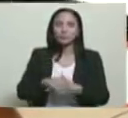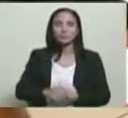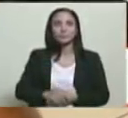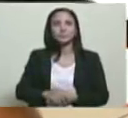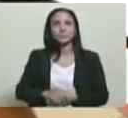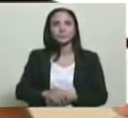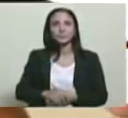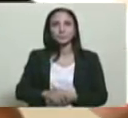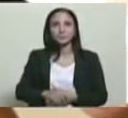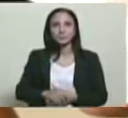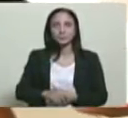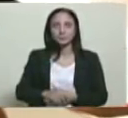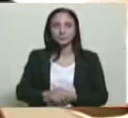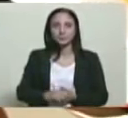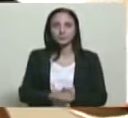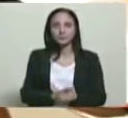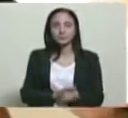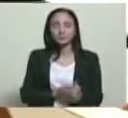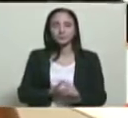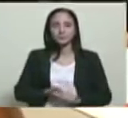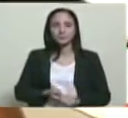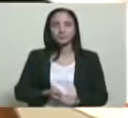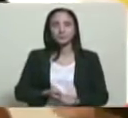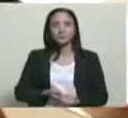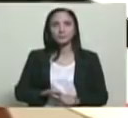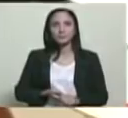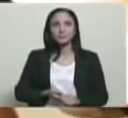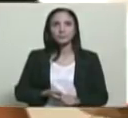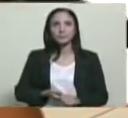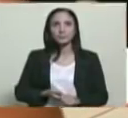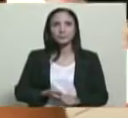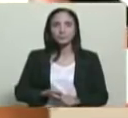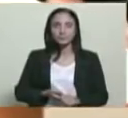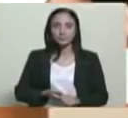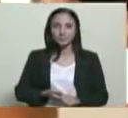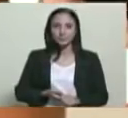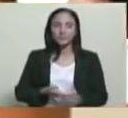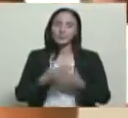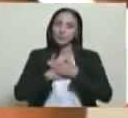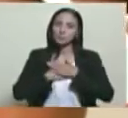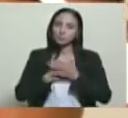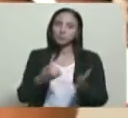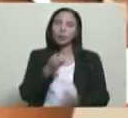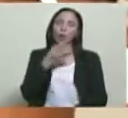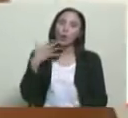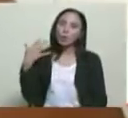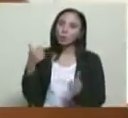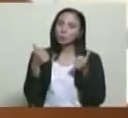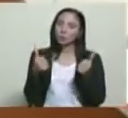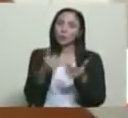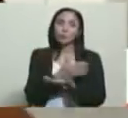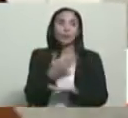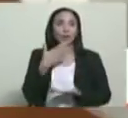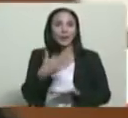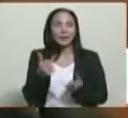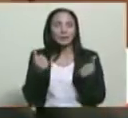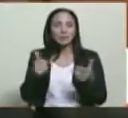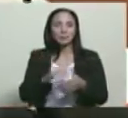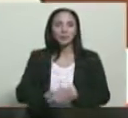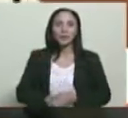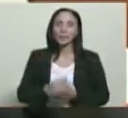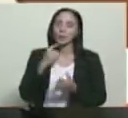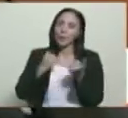posible. Bueno, de esta manera, presidente, ¿verdad? Nos sentimos muy agradecidos y agradecidas por esta